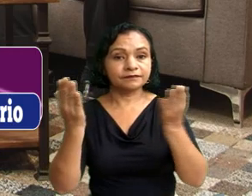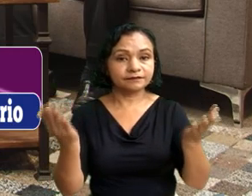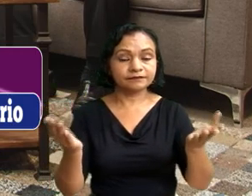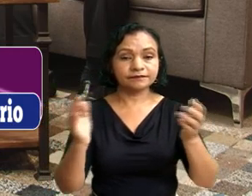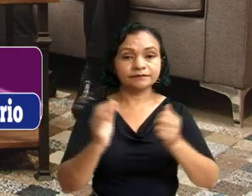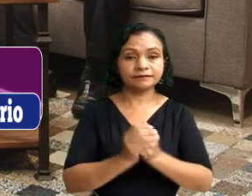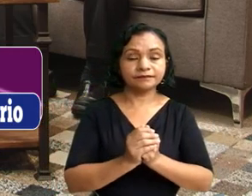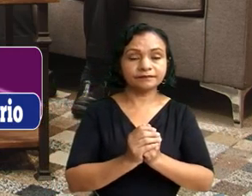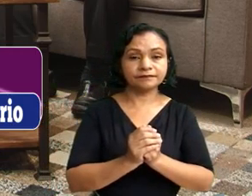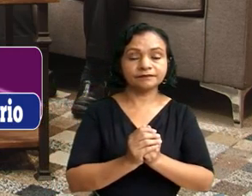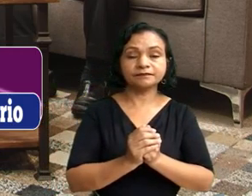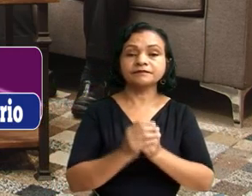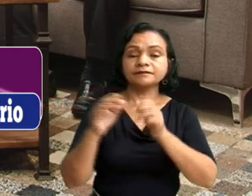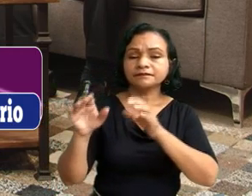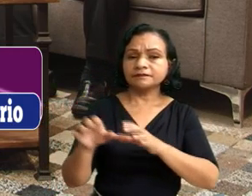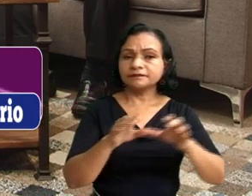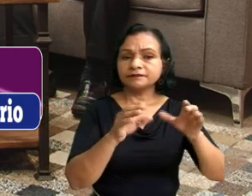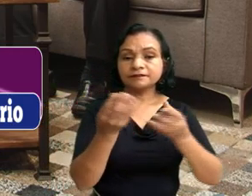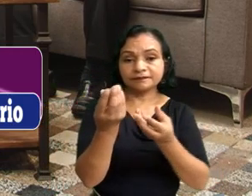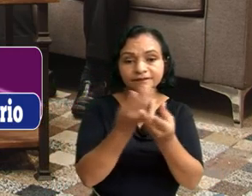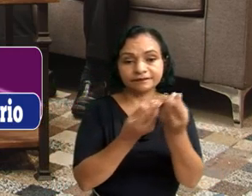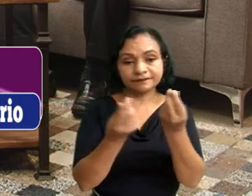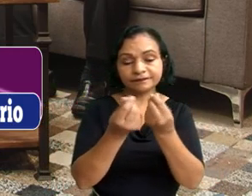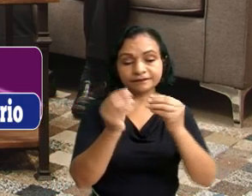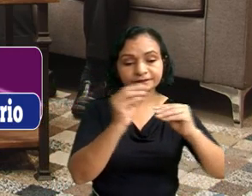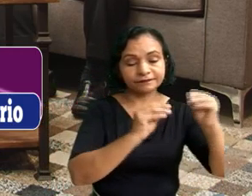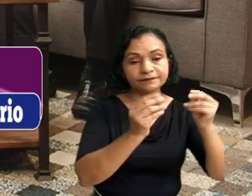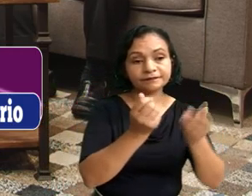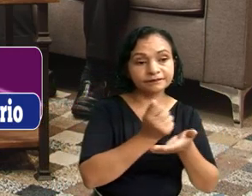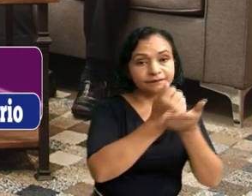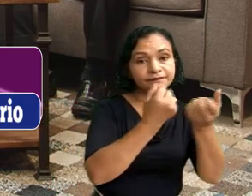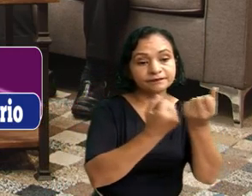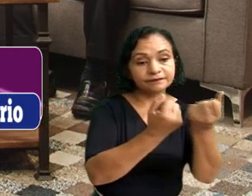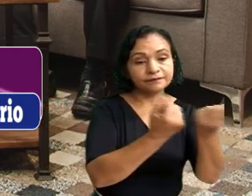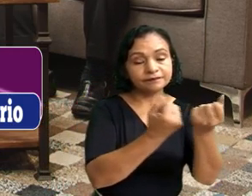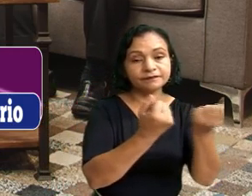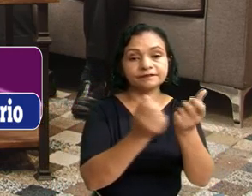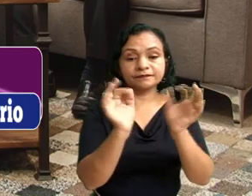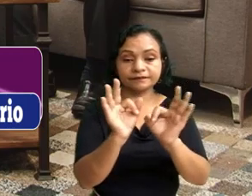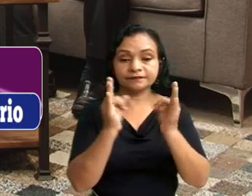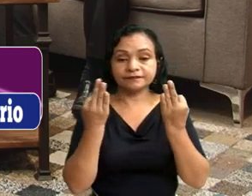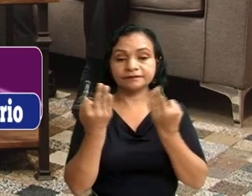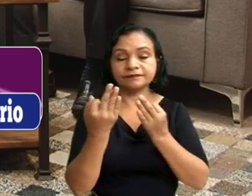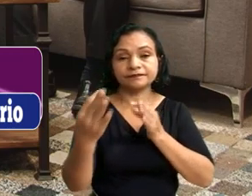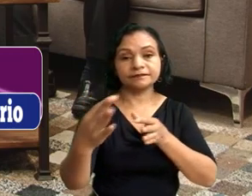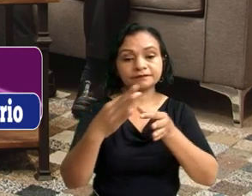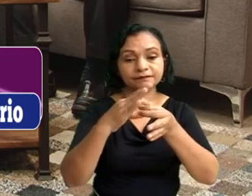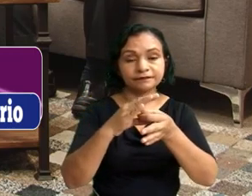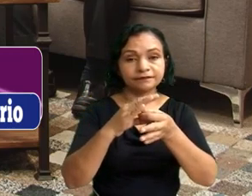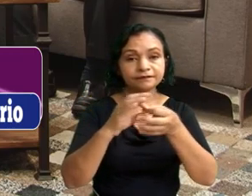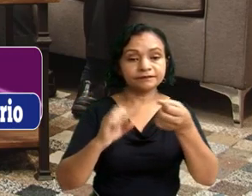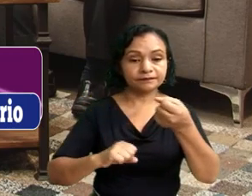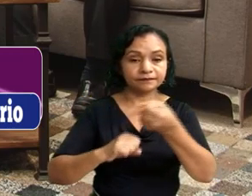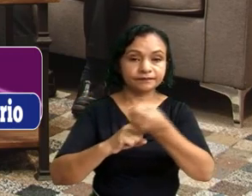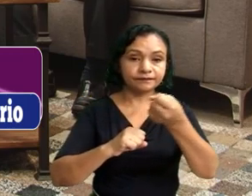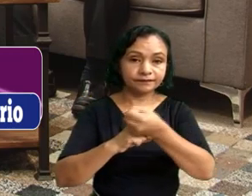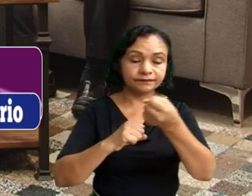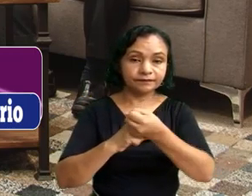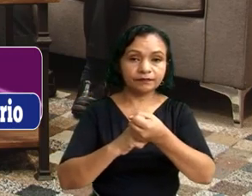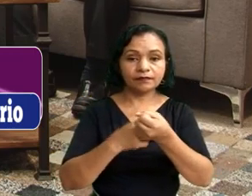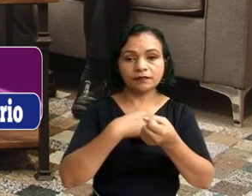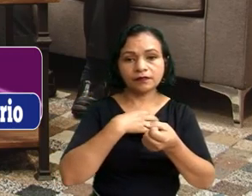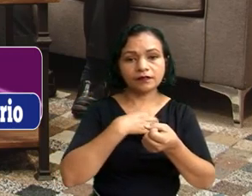reintegrarme es económica hacer reintegros a la familia apoyo para la recuperación de